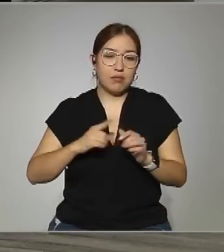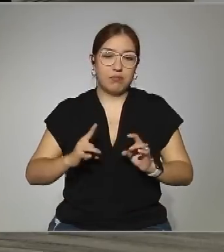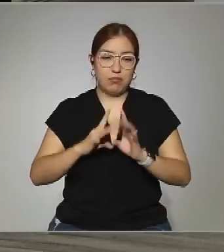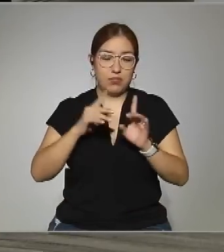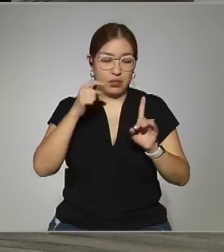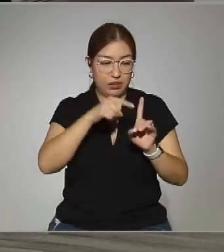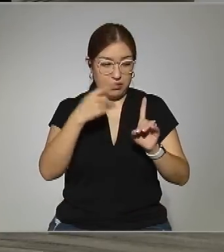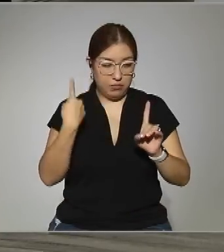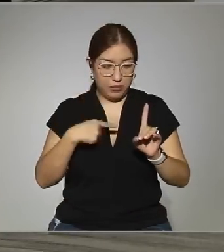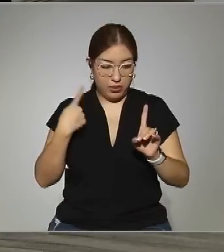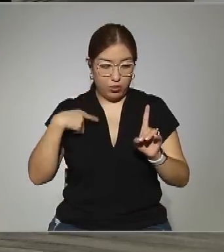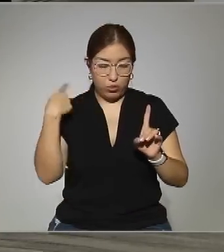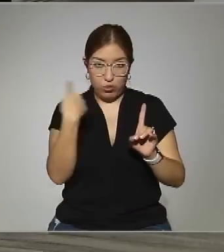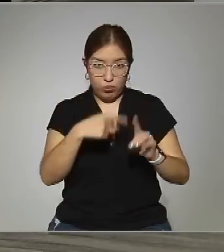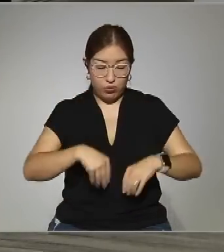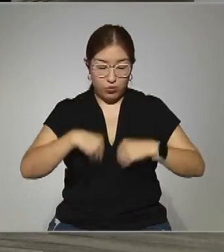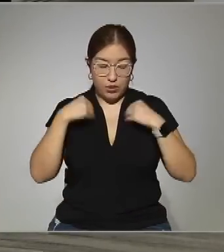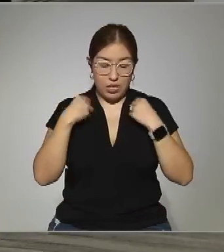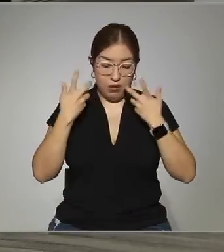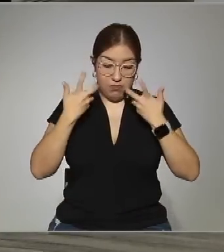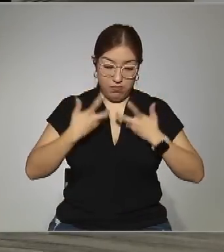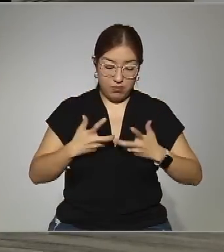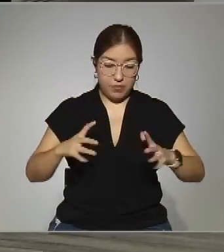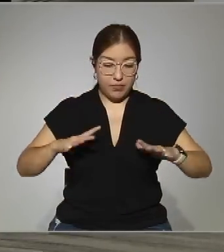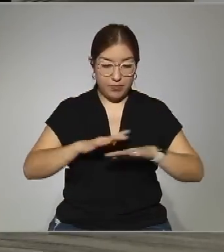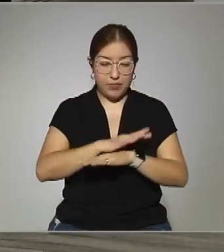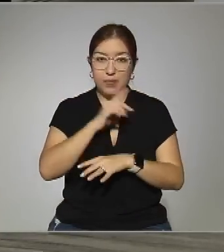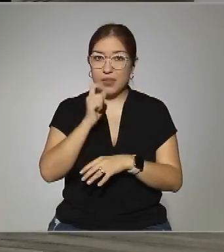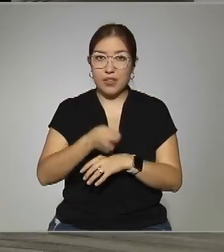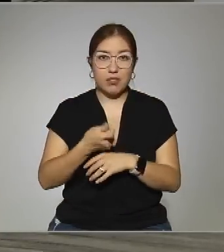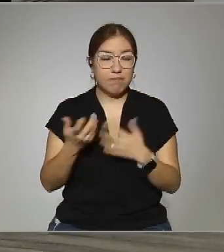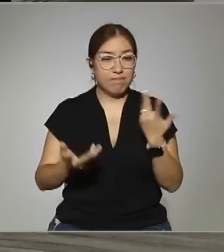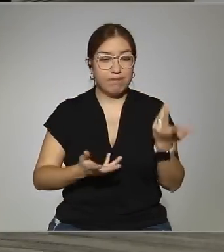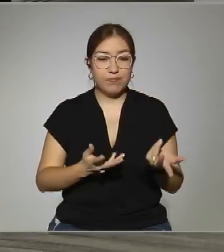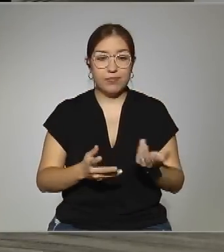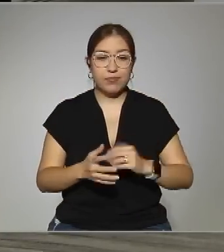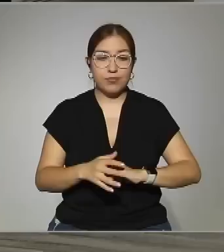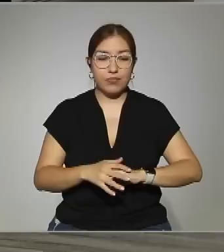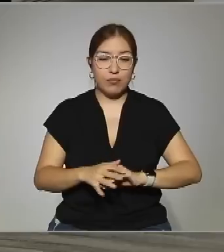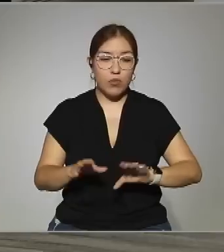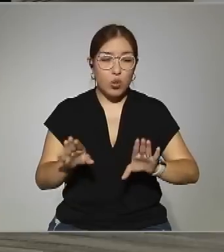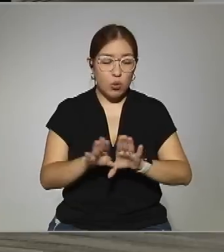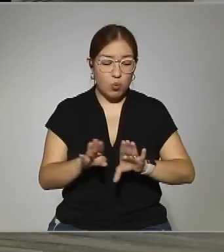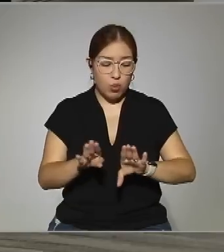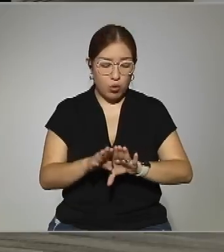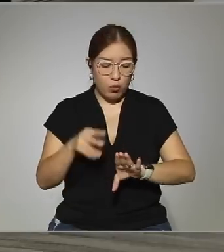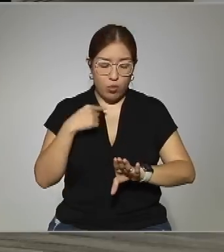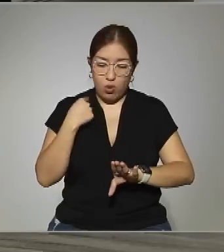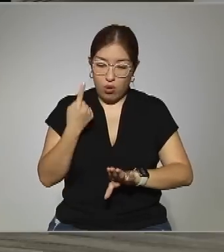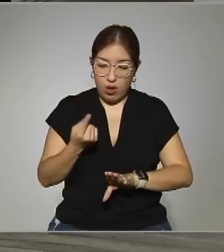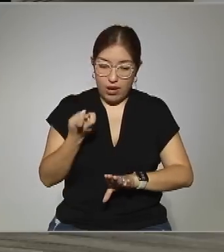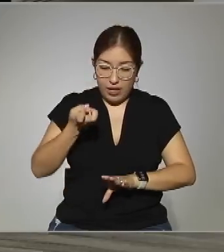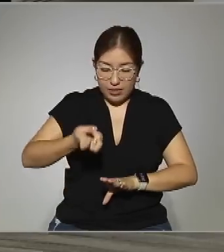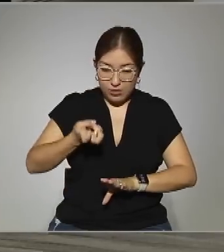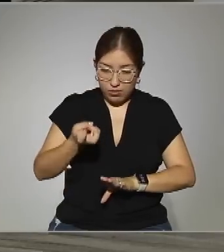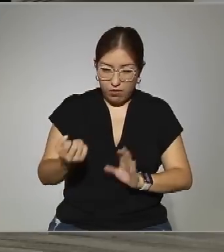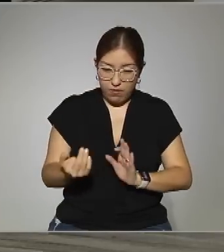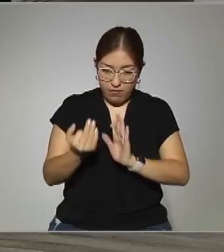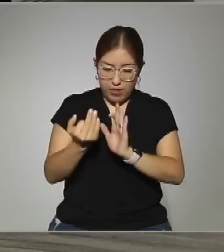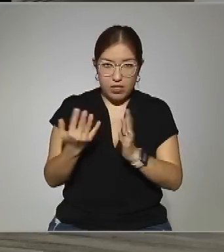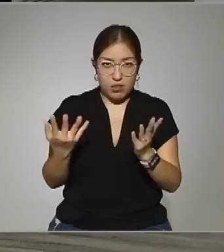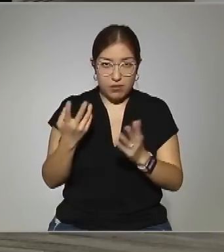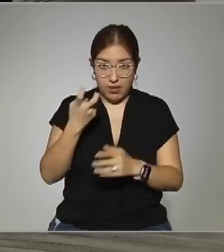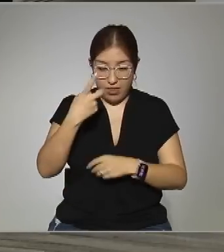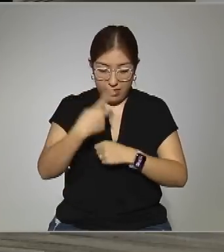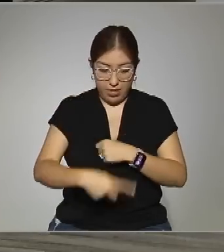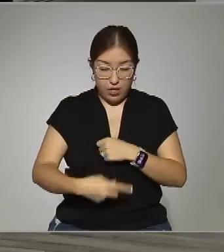persona bajo el momento en el que no hay cómo enfrentarlo. Regularmente el daño